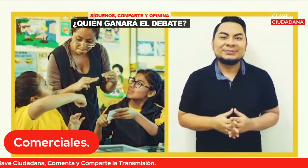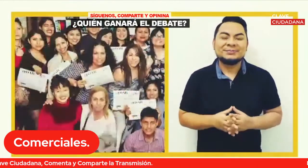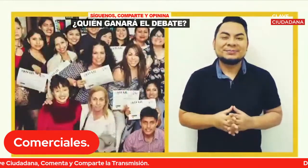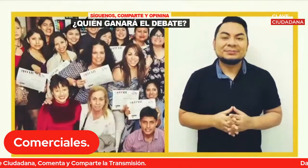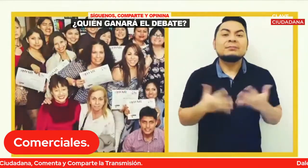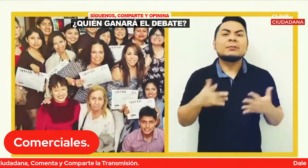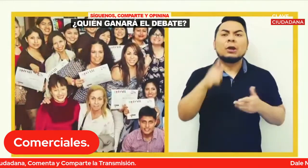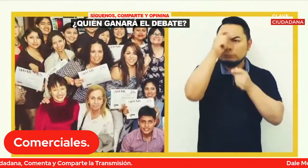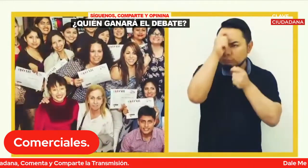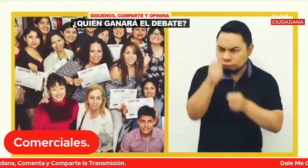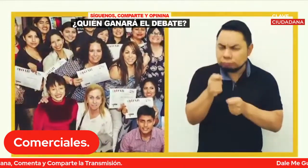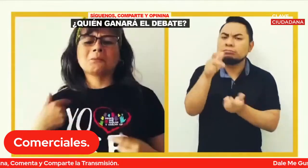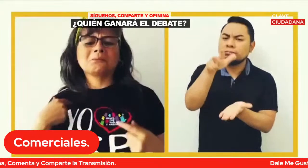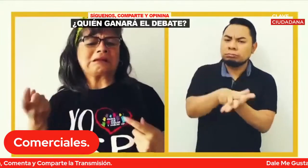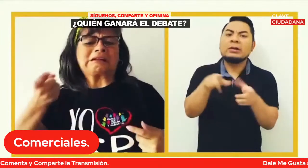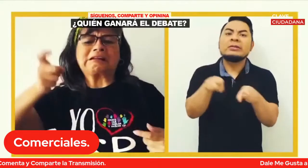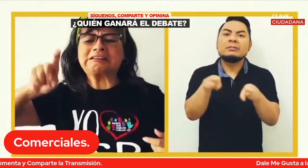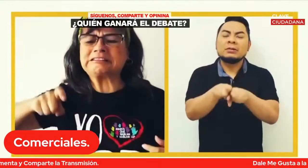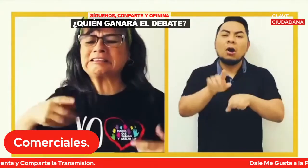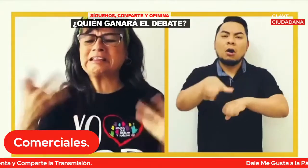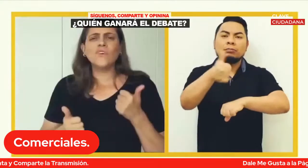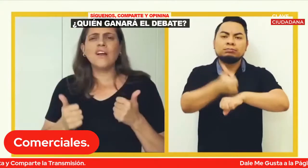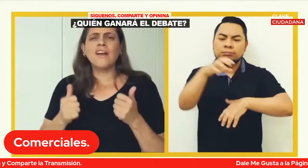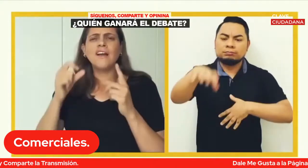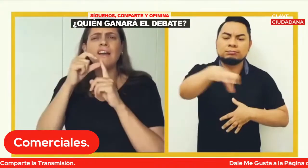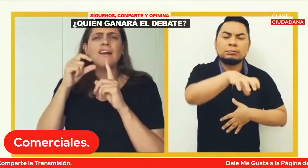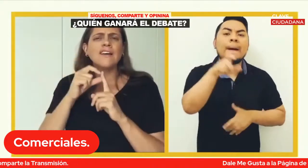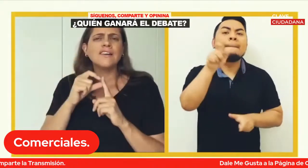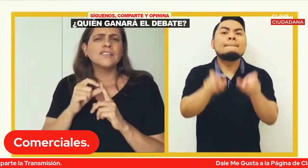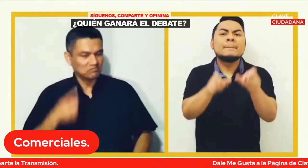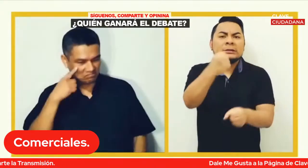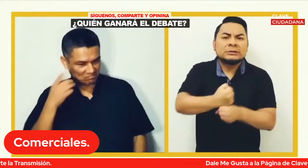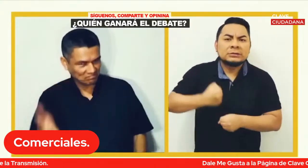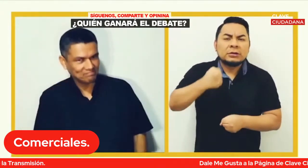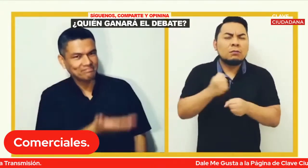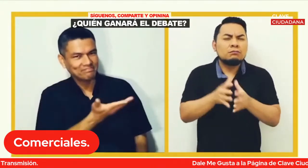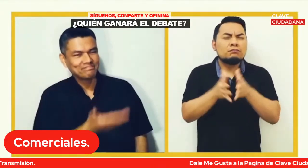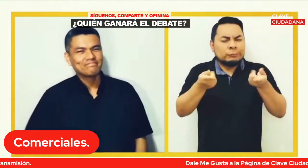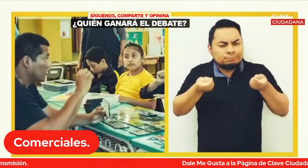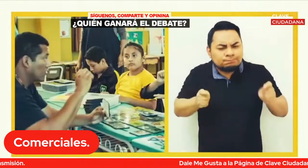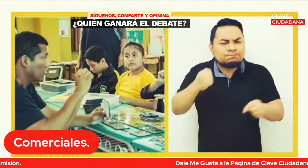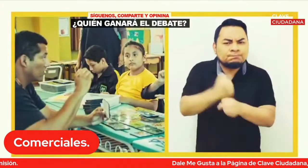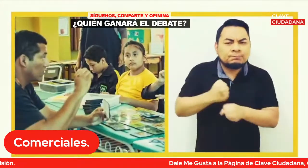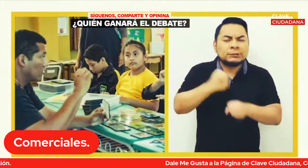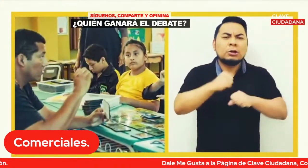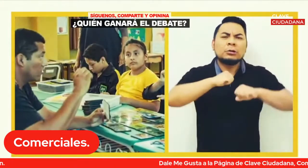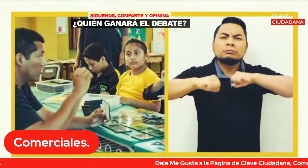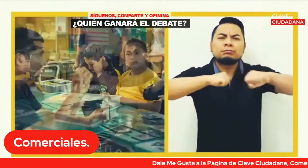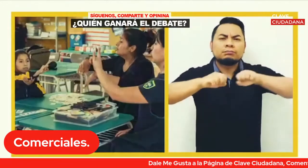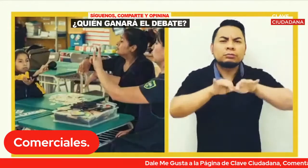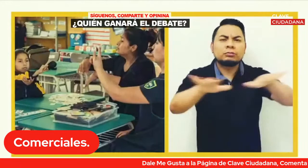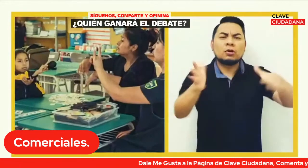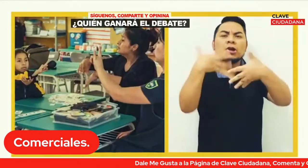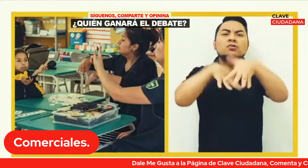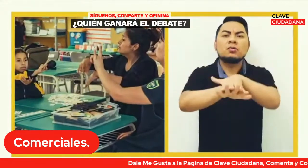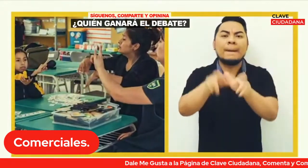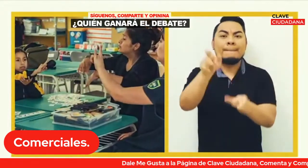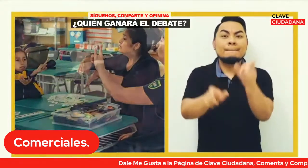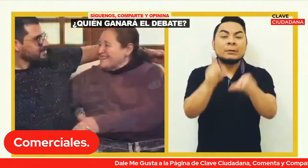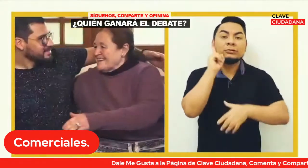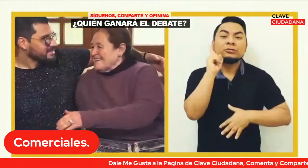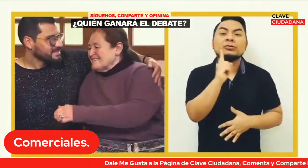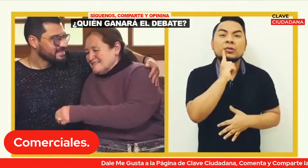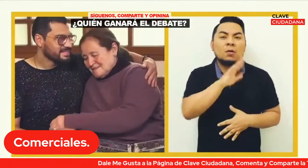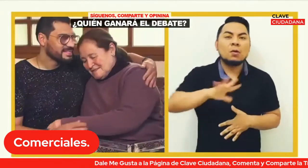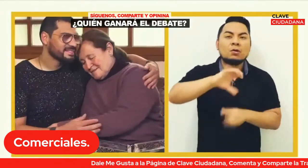señas. Se reconoce también a las instituciones y personas que trabajan con mucho esfuerzo para fomentar la inclusión